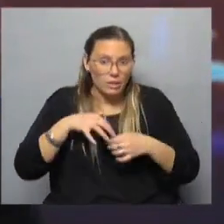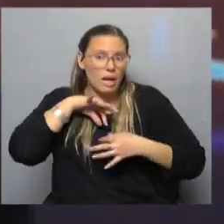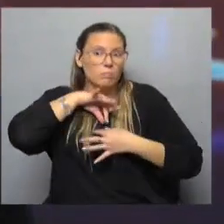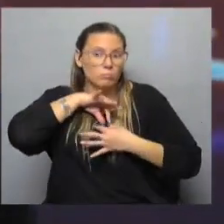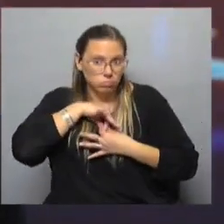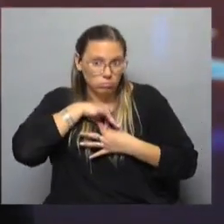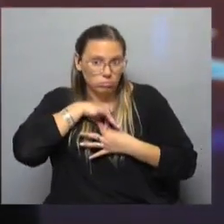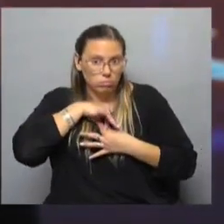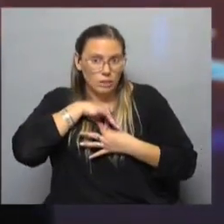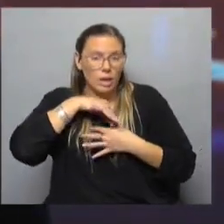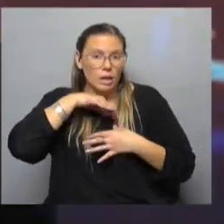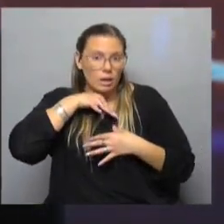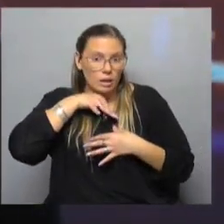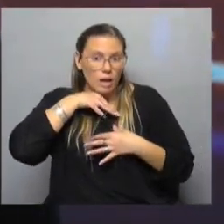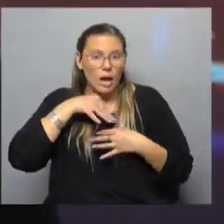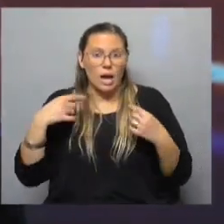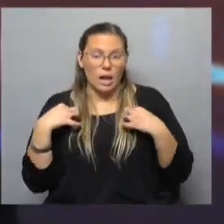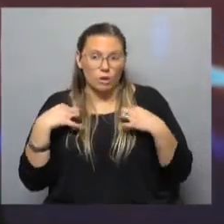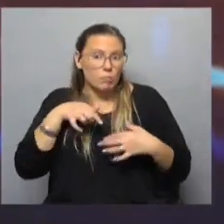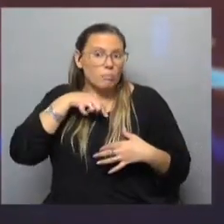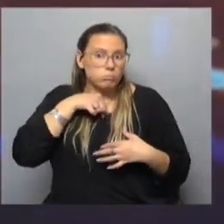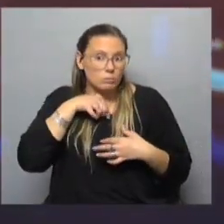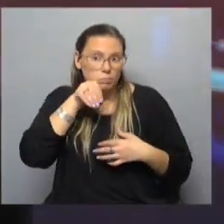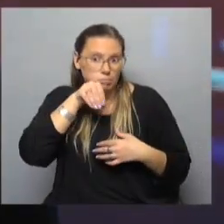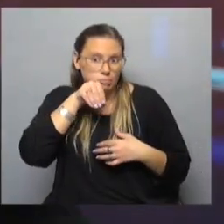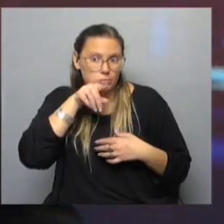pongas, que te lo abroches a la ropa.